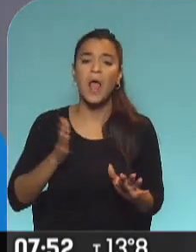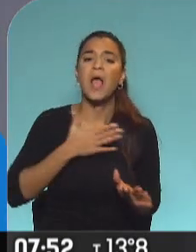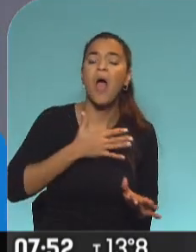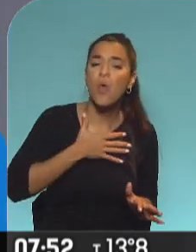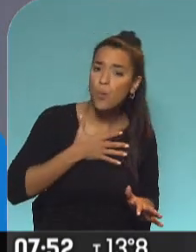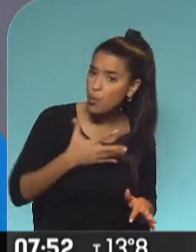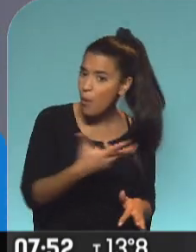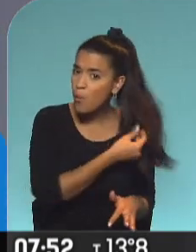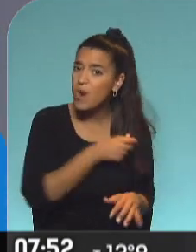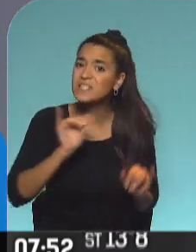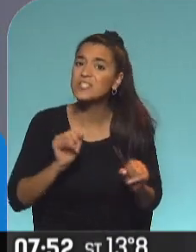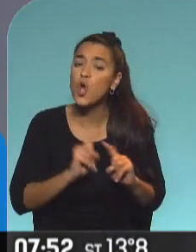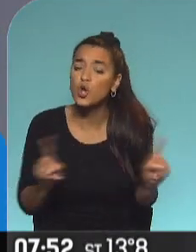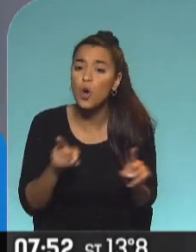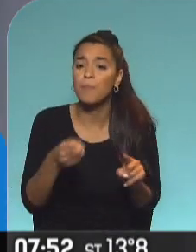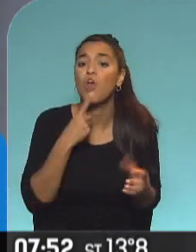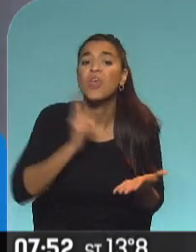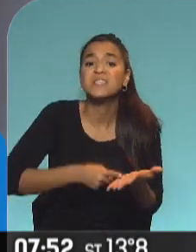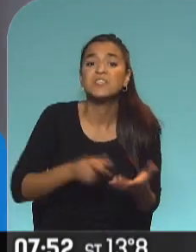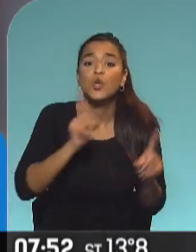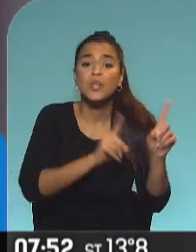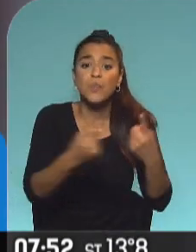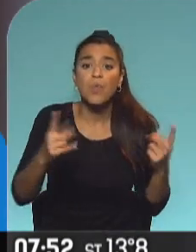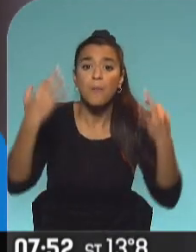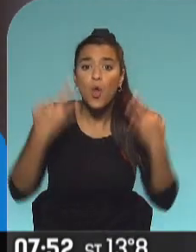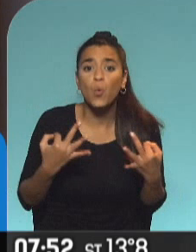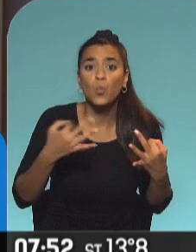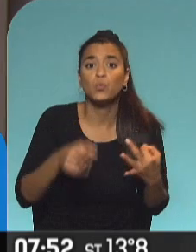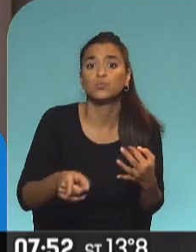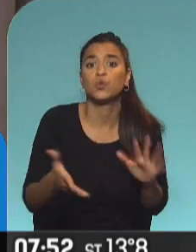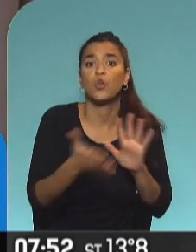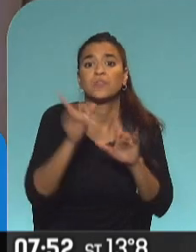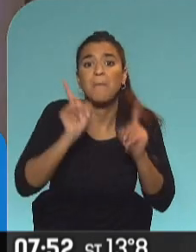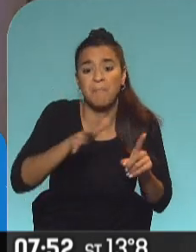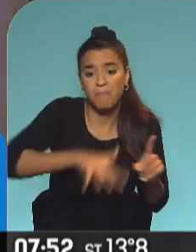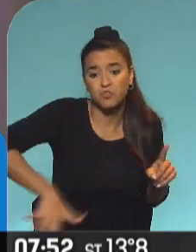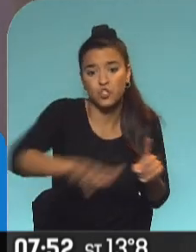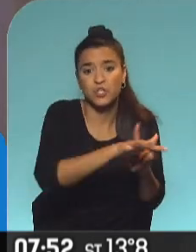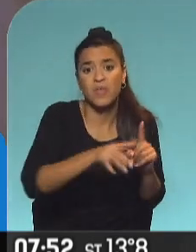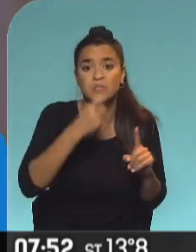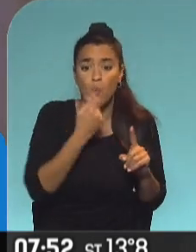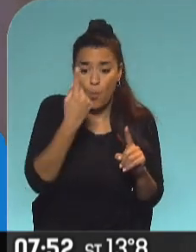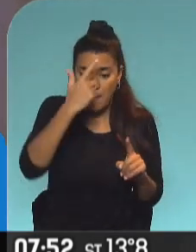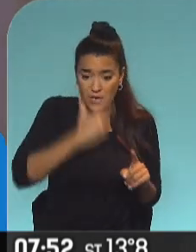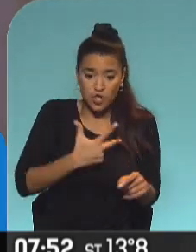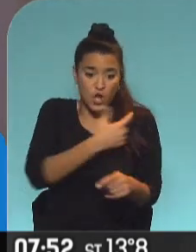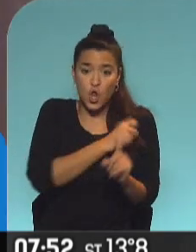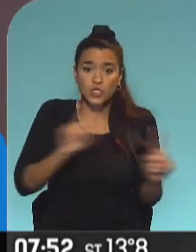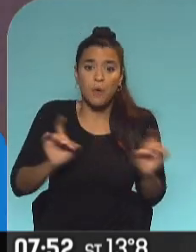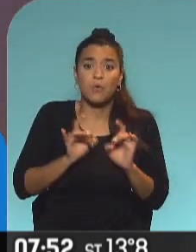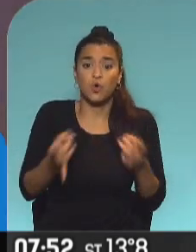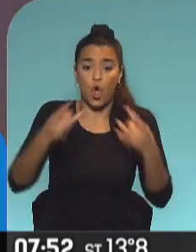de vacunarse o no. Lo cierto es que la decisión individual impacta justamente en el colectivo, en la sociedad. Cuando una persona no se vacuna y